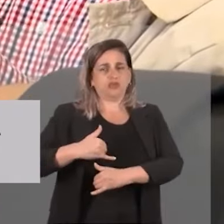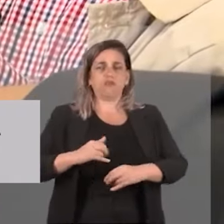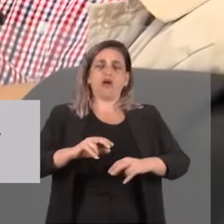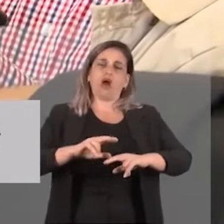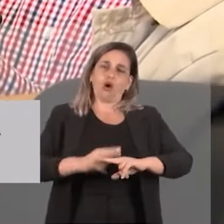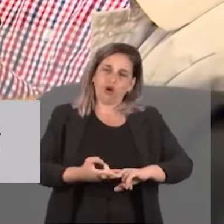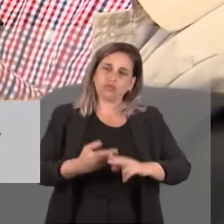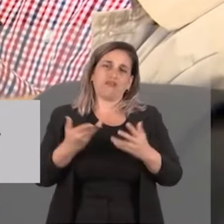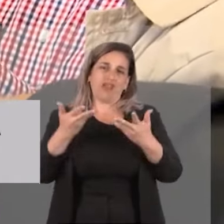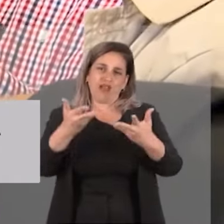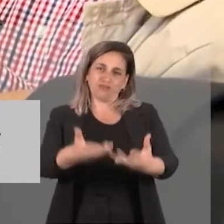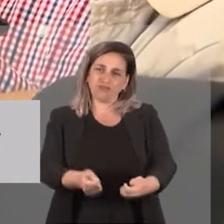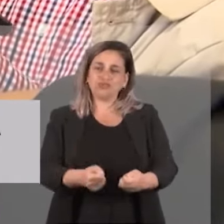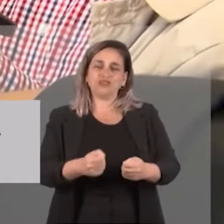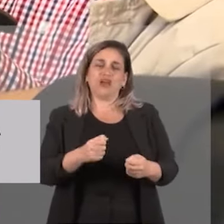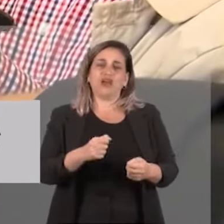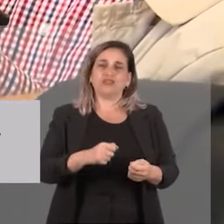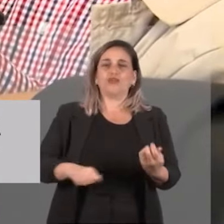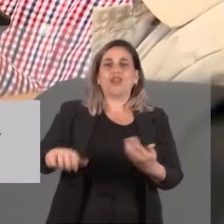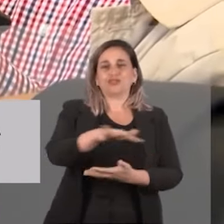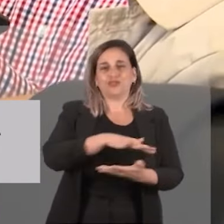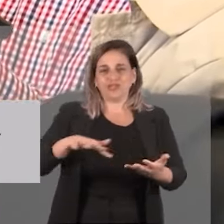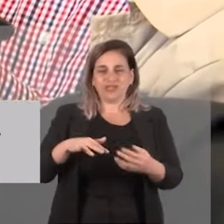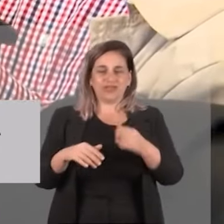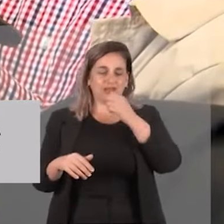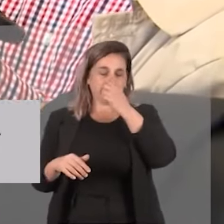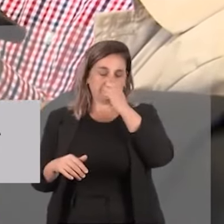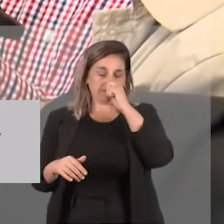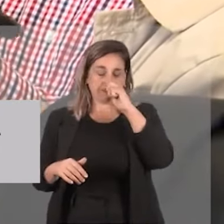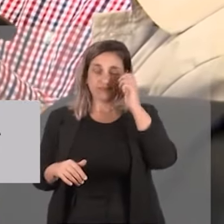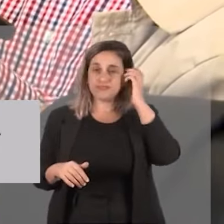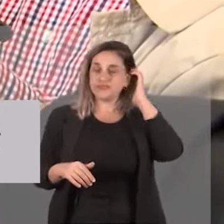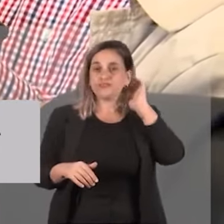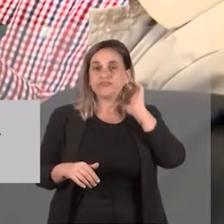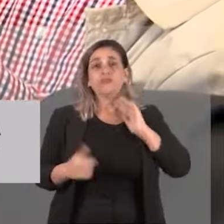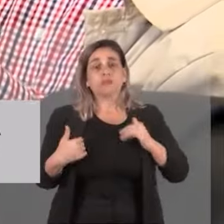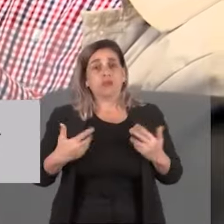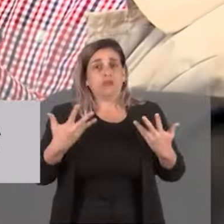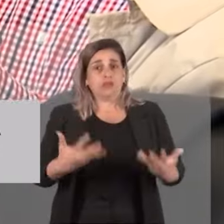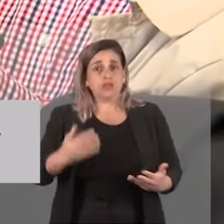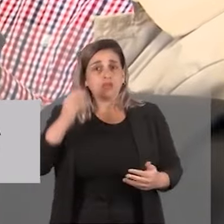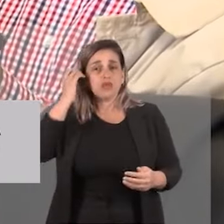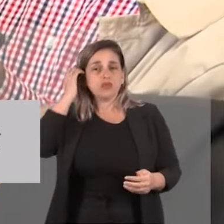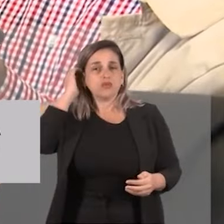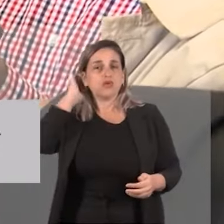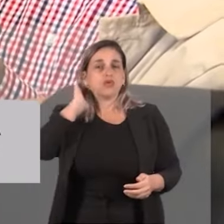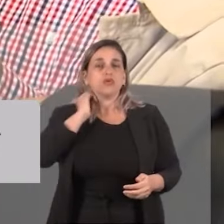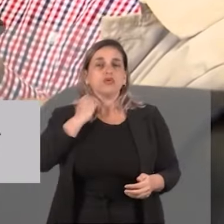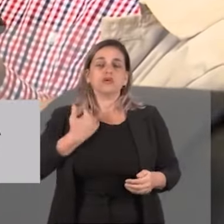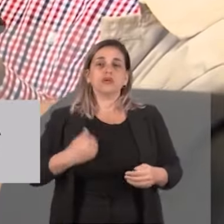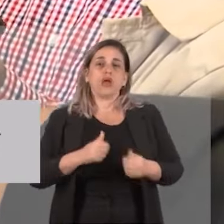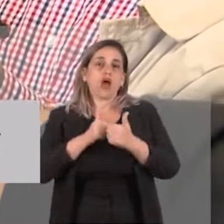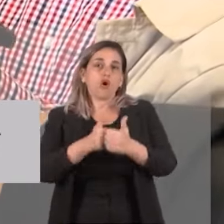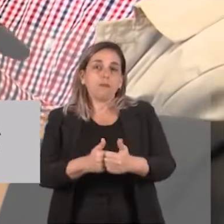UTE, de la OCE, las Fuerzas Armadas, una vez más, ayudando a la población